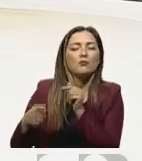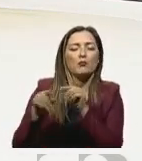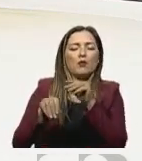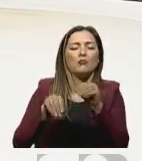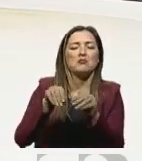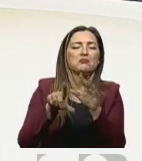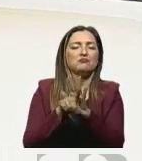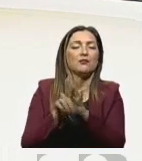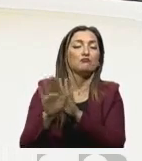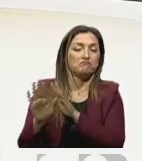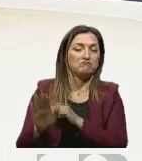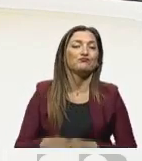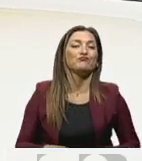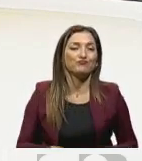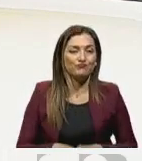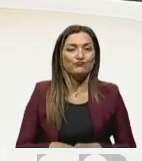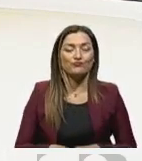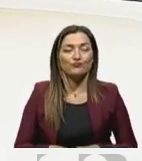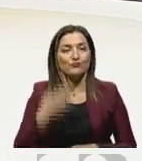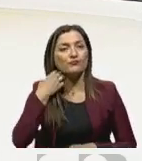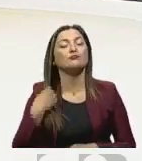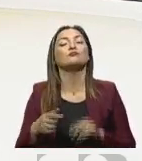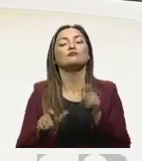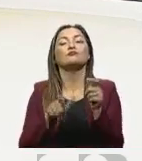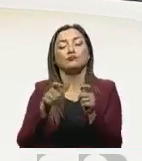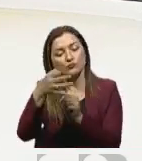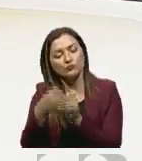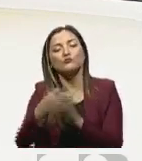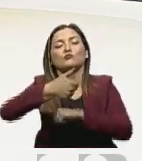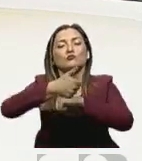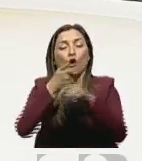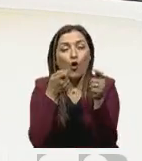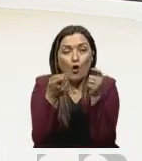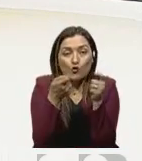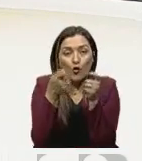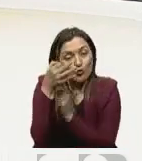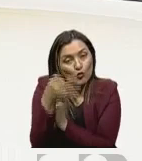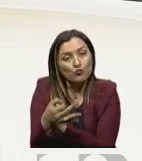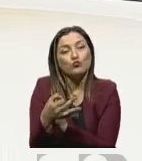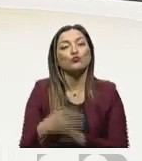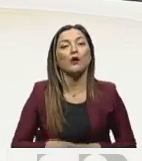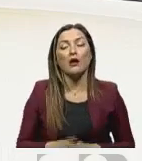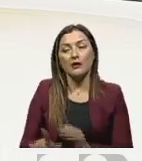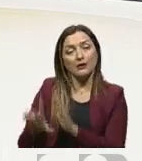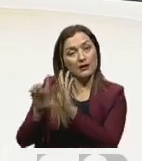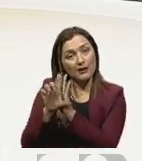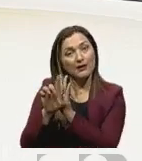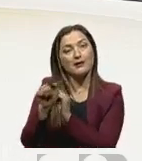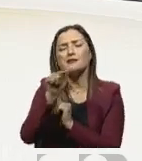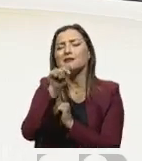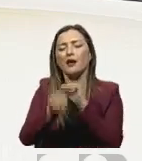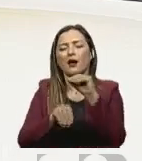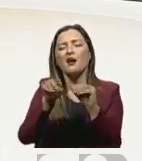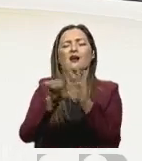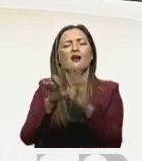elaborar estas leyes la ciudadanía cumple las autoridades de control están cumpliendo Y si la ley Quién hace